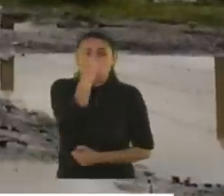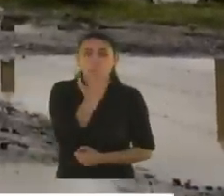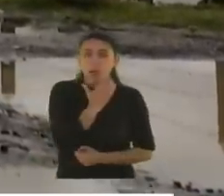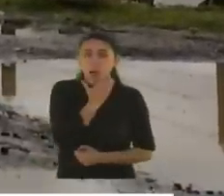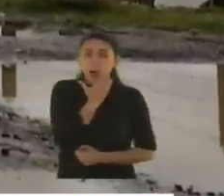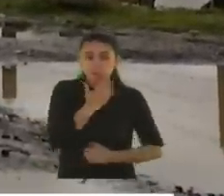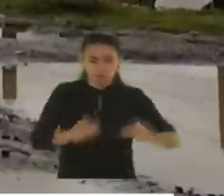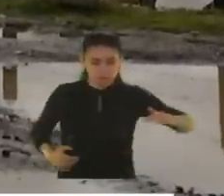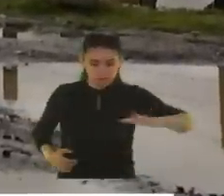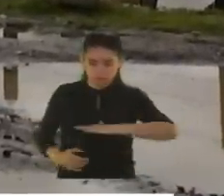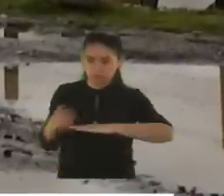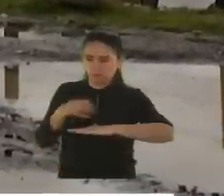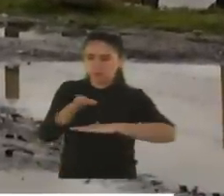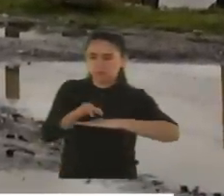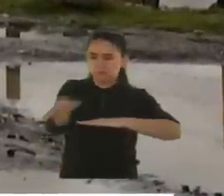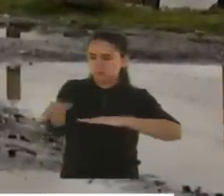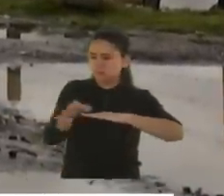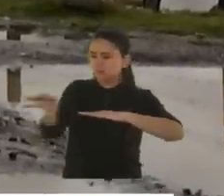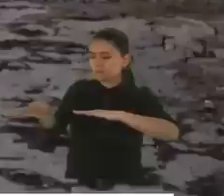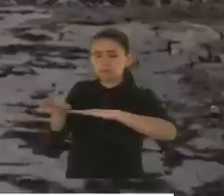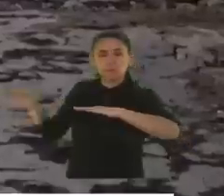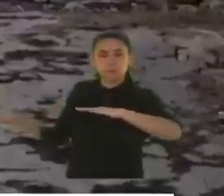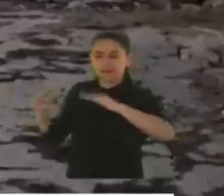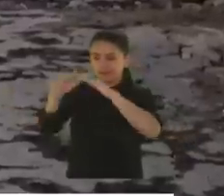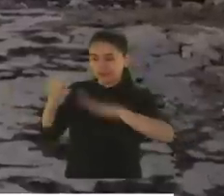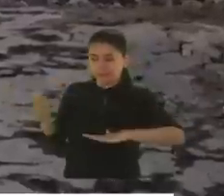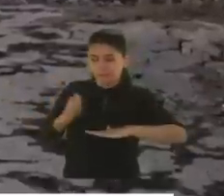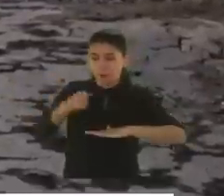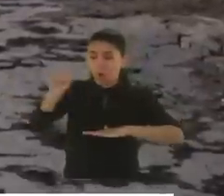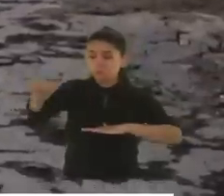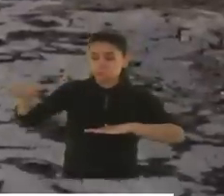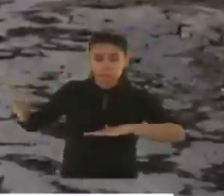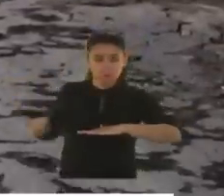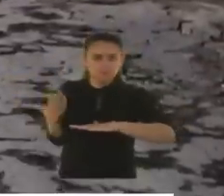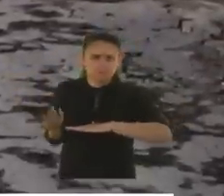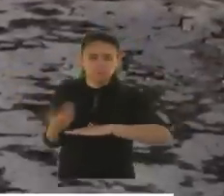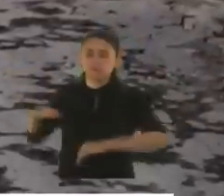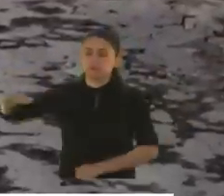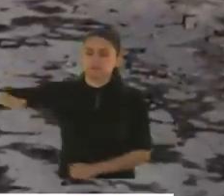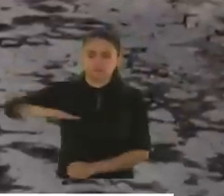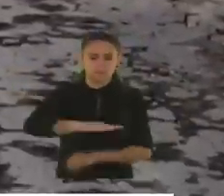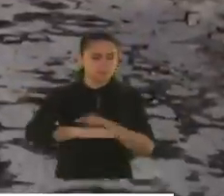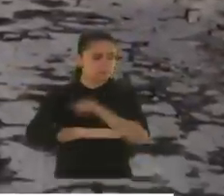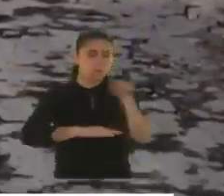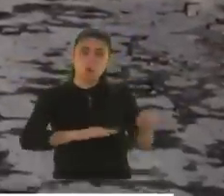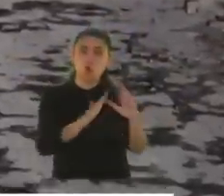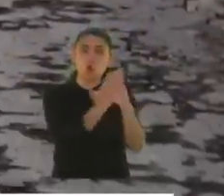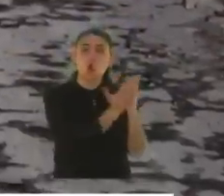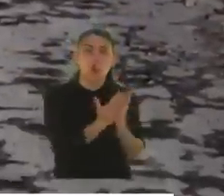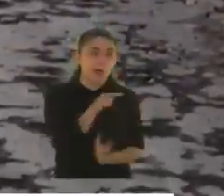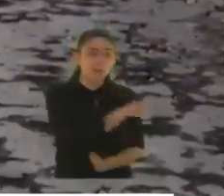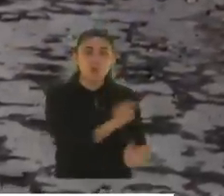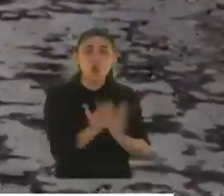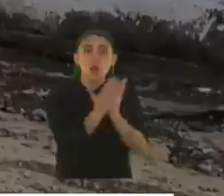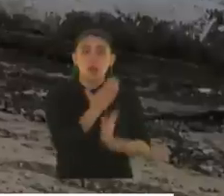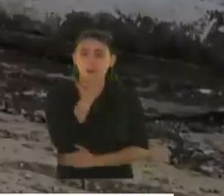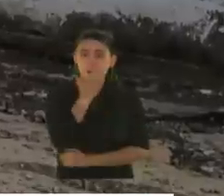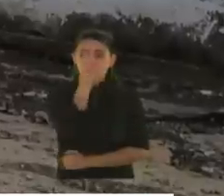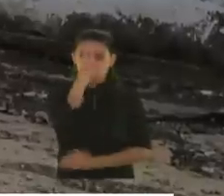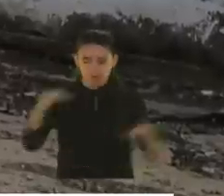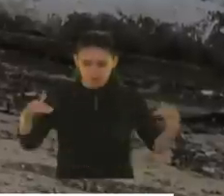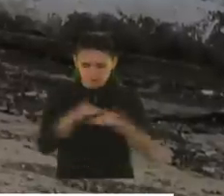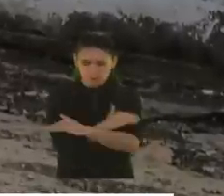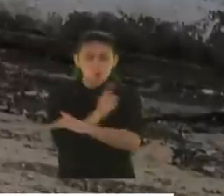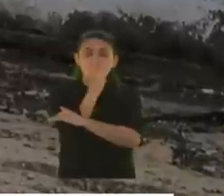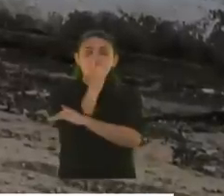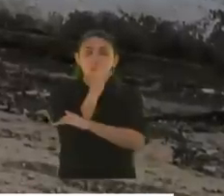para esos dos barrios y viviendas de sus residentes, es también el acceso a la institución educativa técnico-industrial